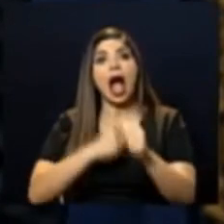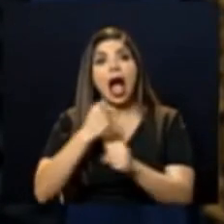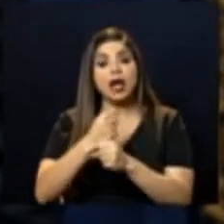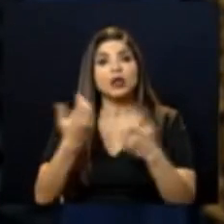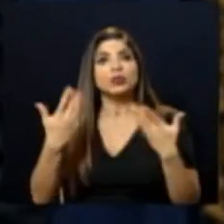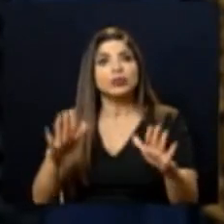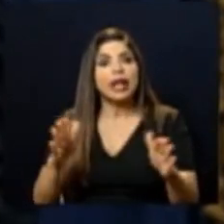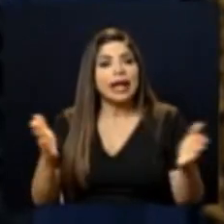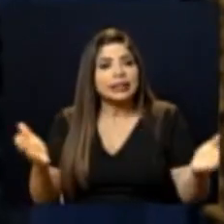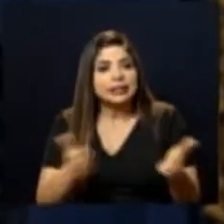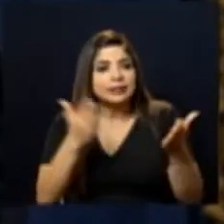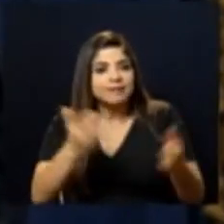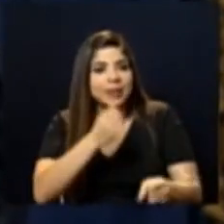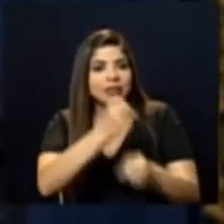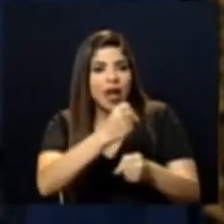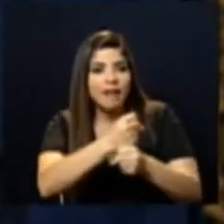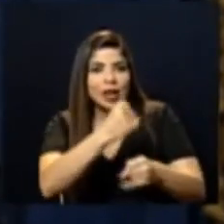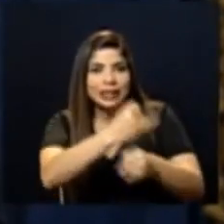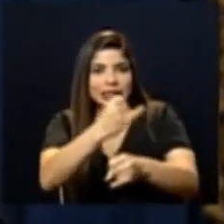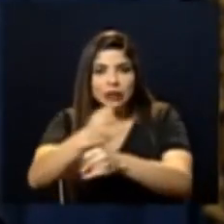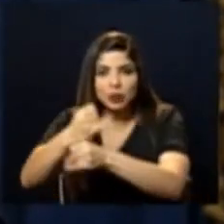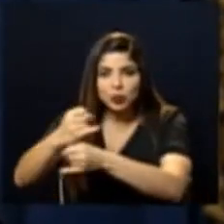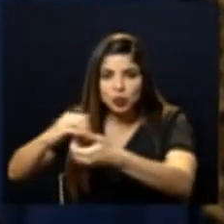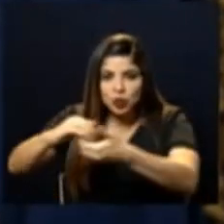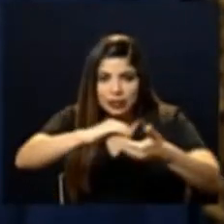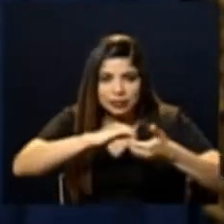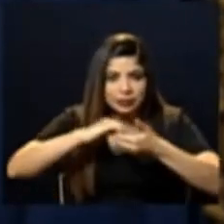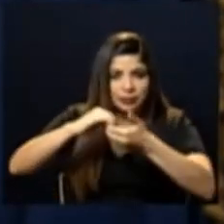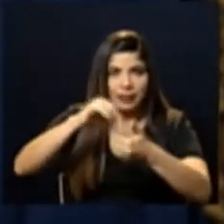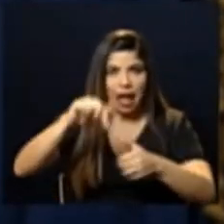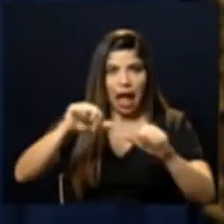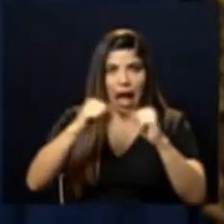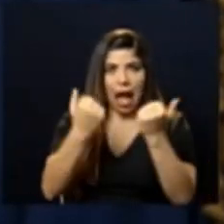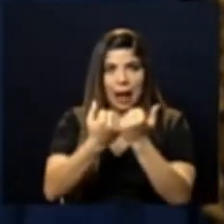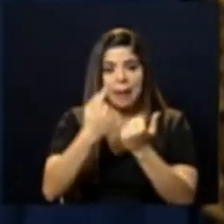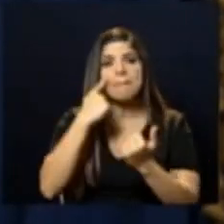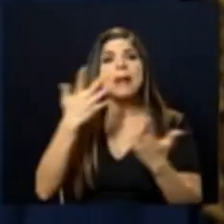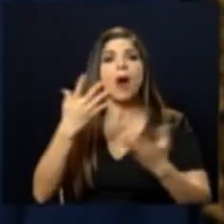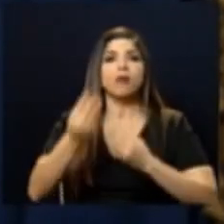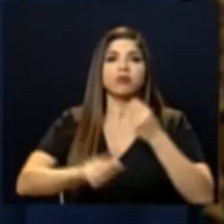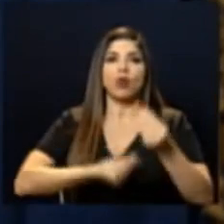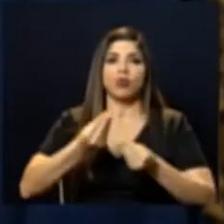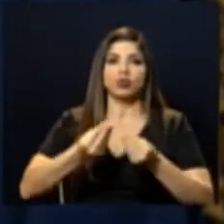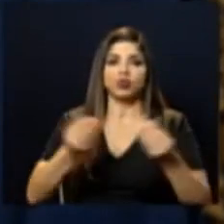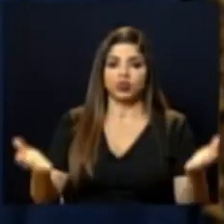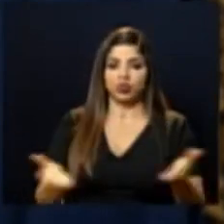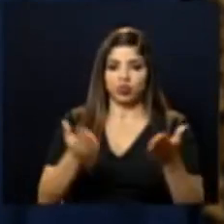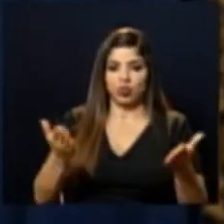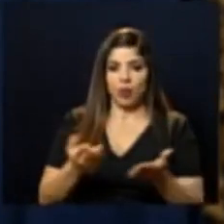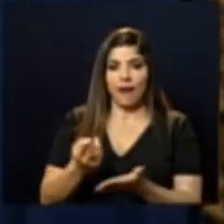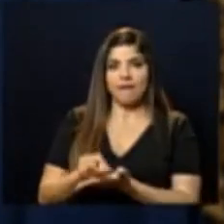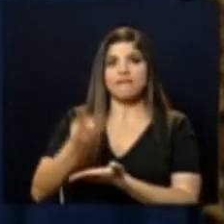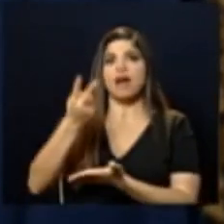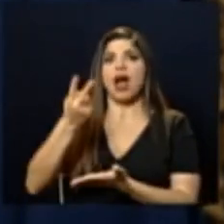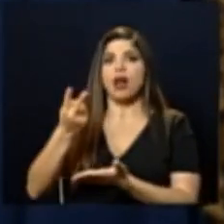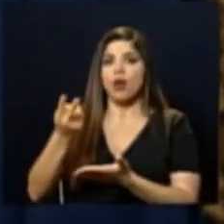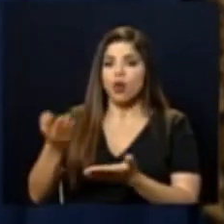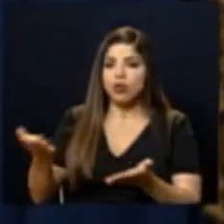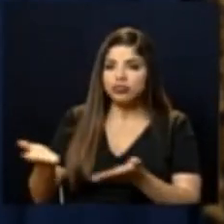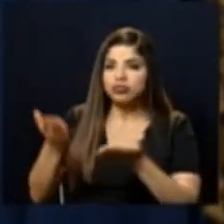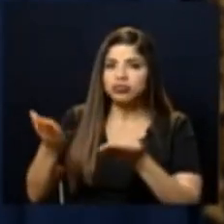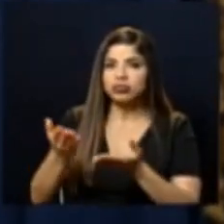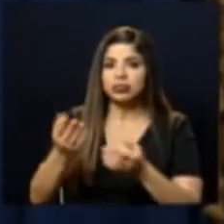el trabajo interinstitucional en el sector para el fomento de la producción, el valor agregado,